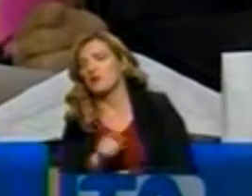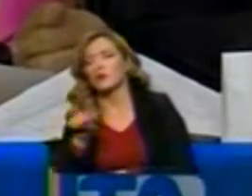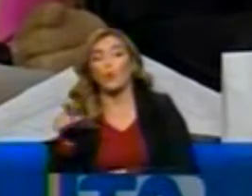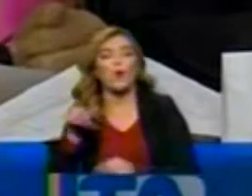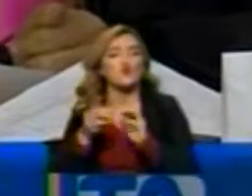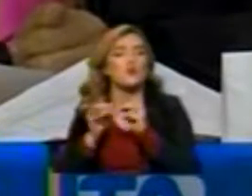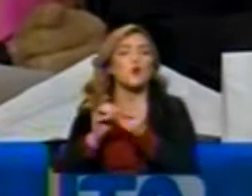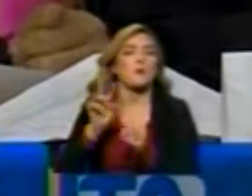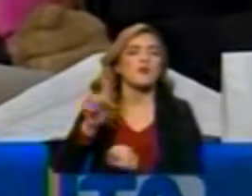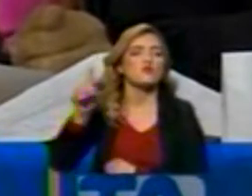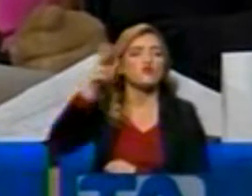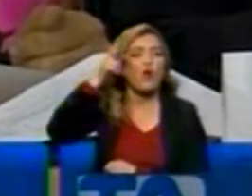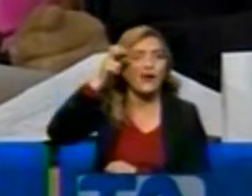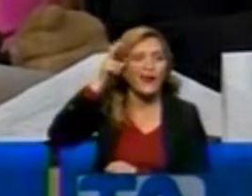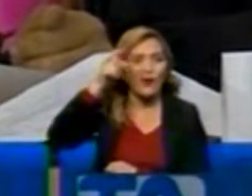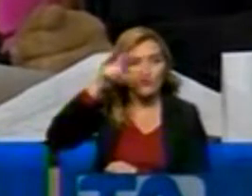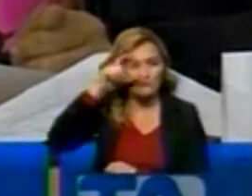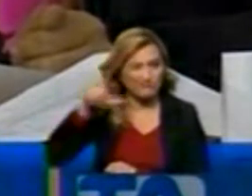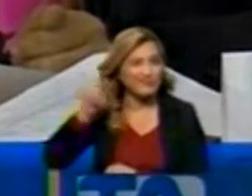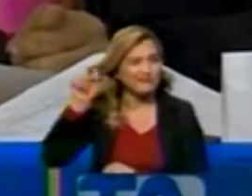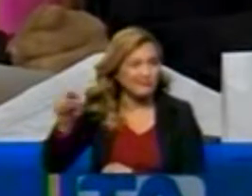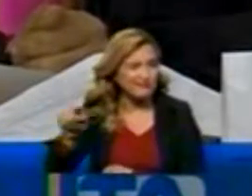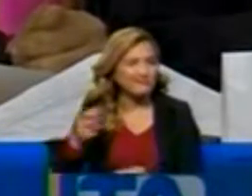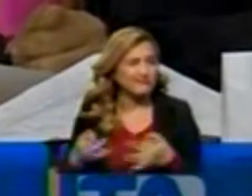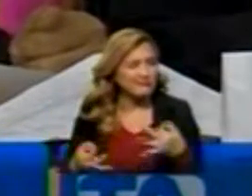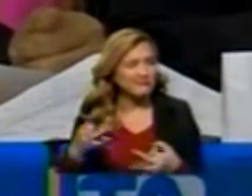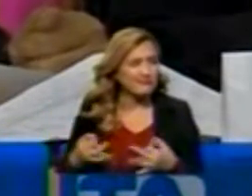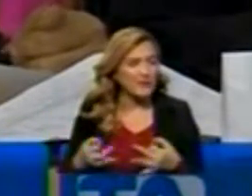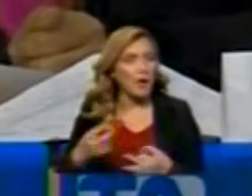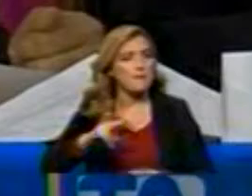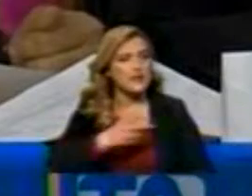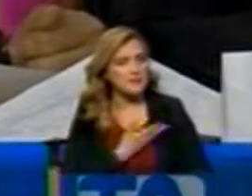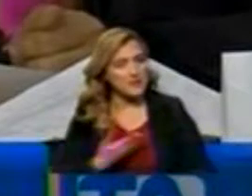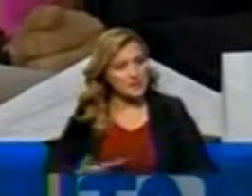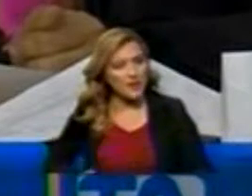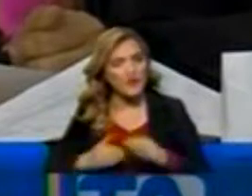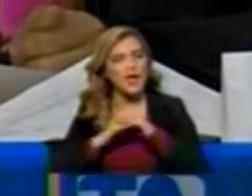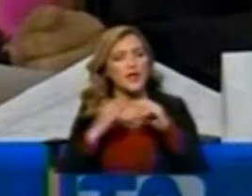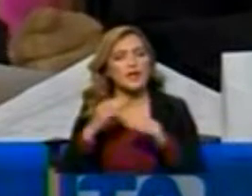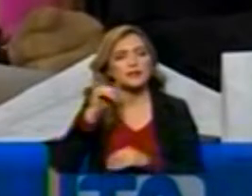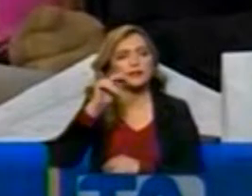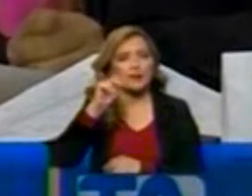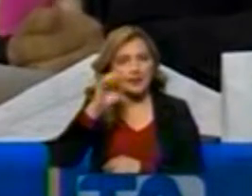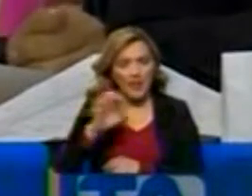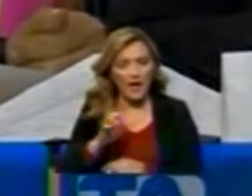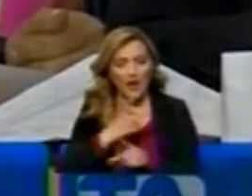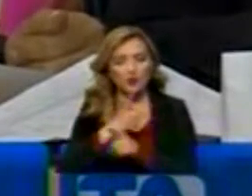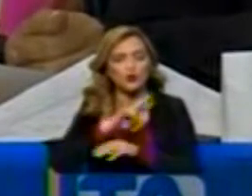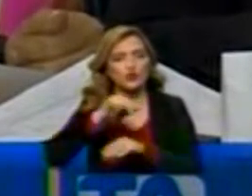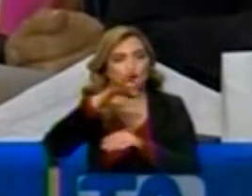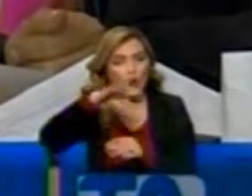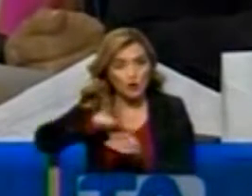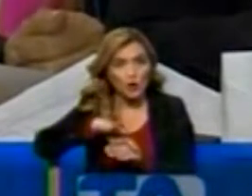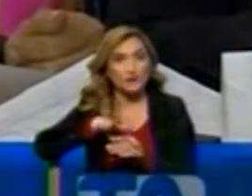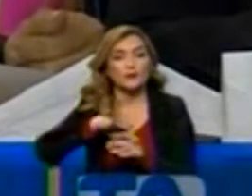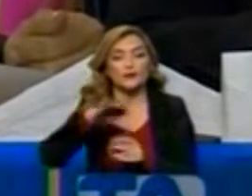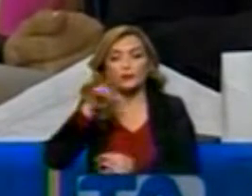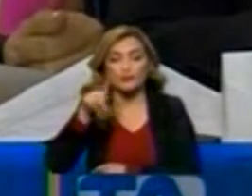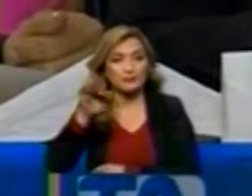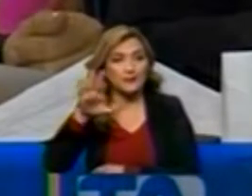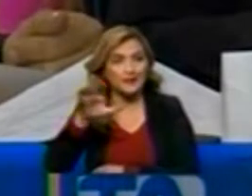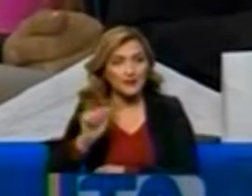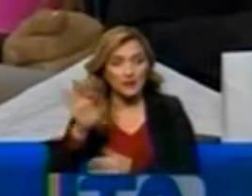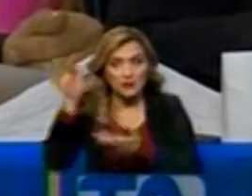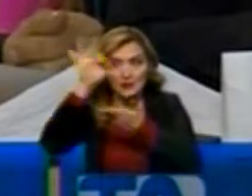juicio político es que el vicepresidente Enrique Pita, el representante de